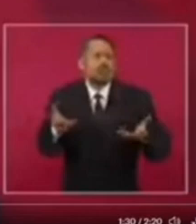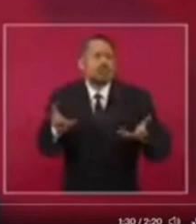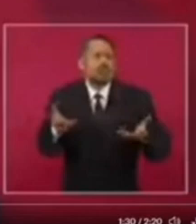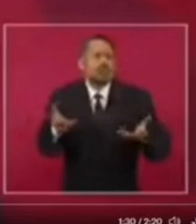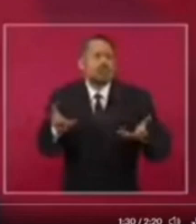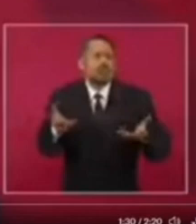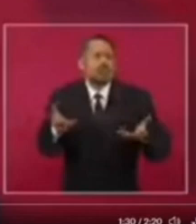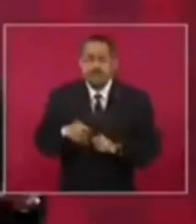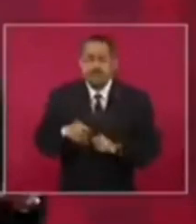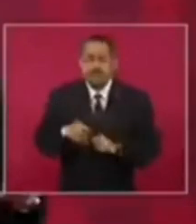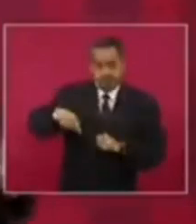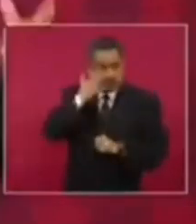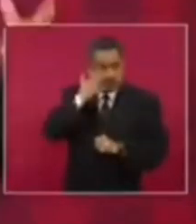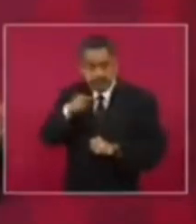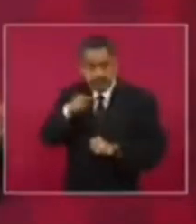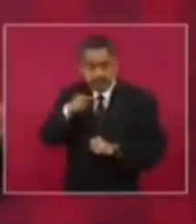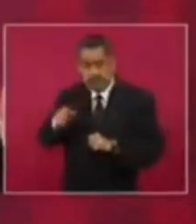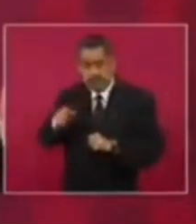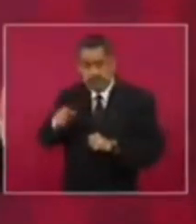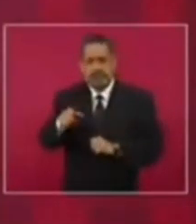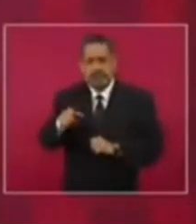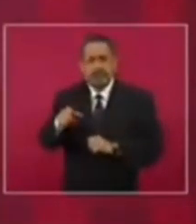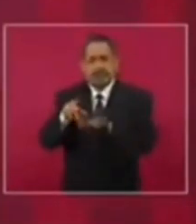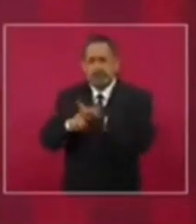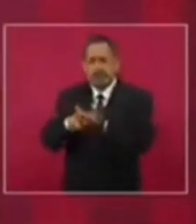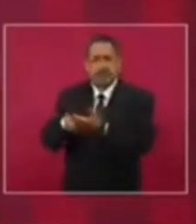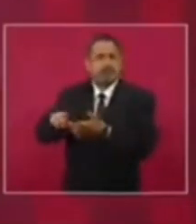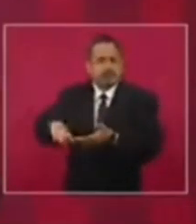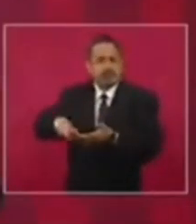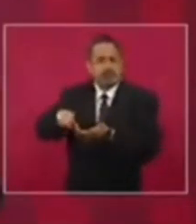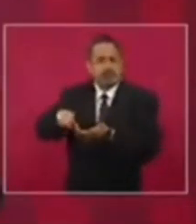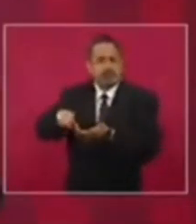Queremos fortalecer el servicio público